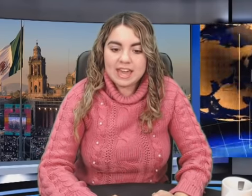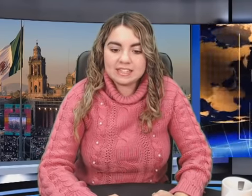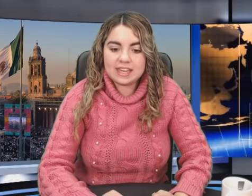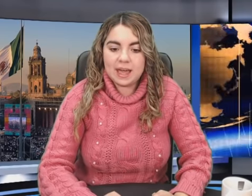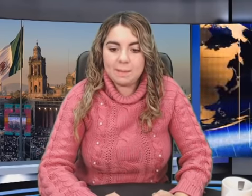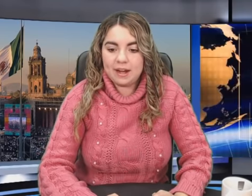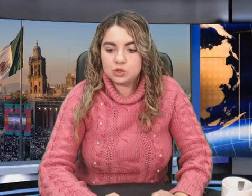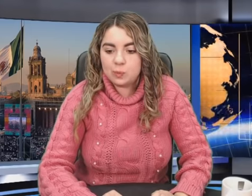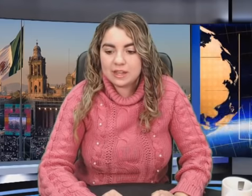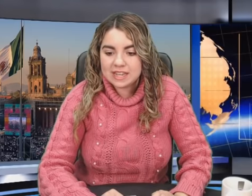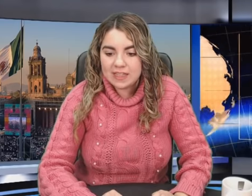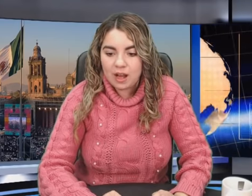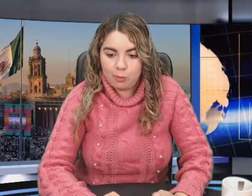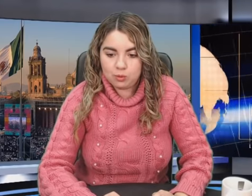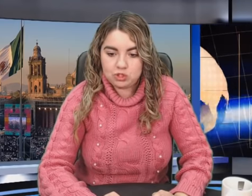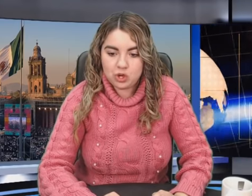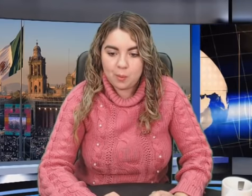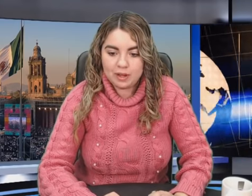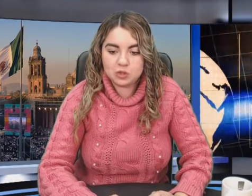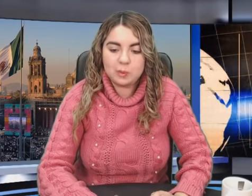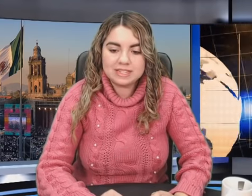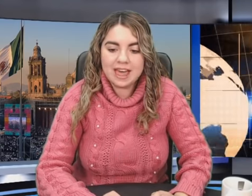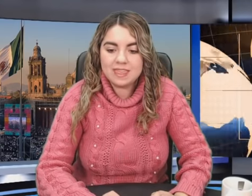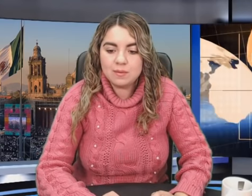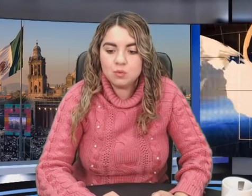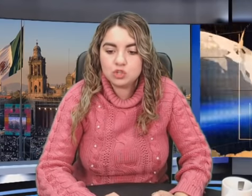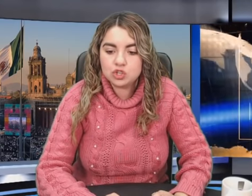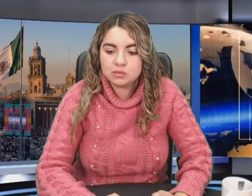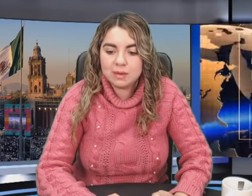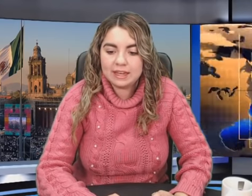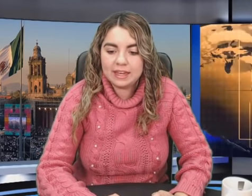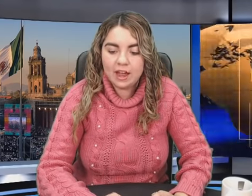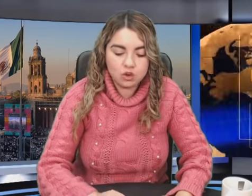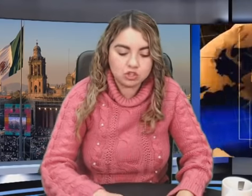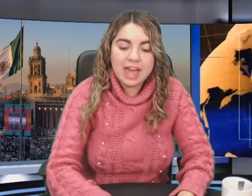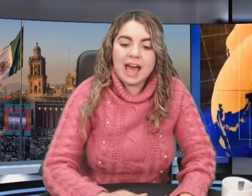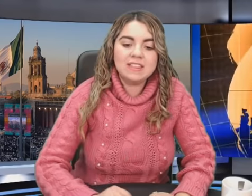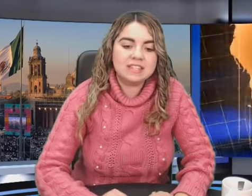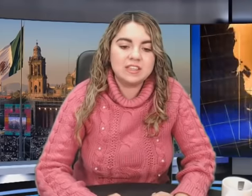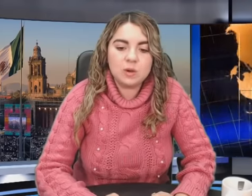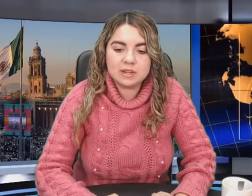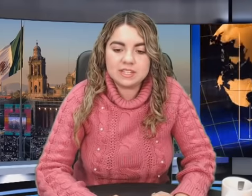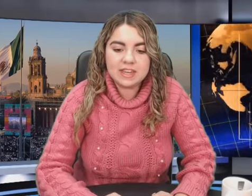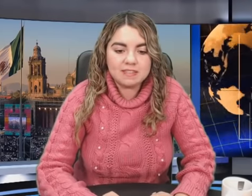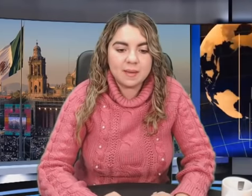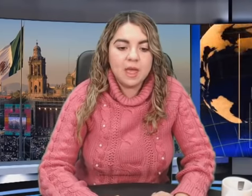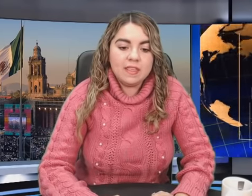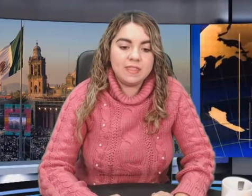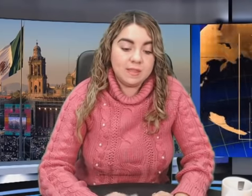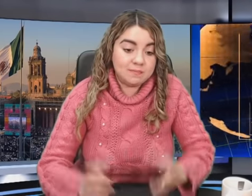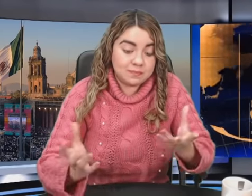Y es que, para sorpresa de la oposición, para sorpresa de muchos mexicanos, ha decidido el